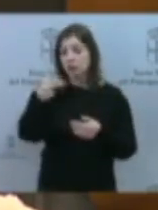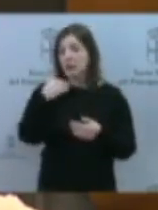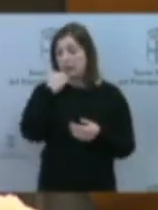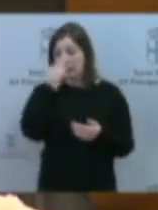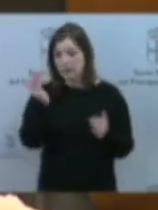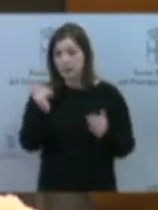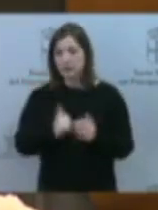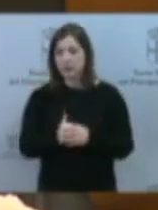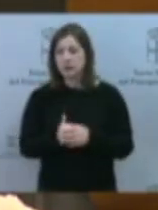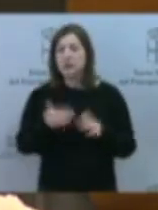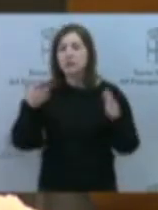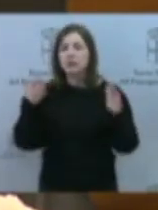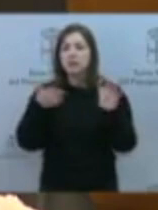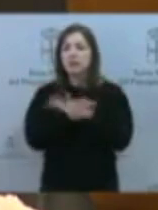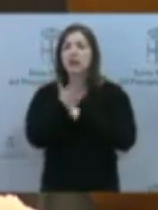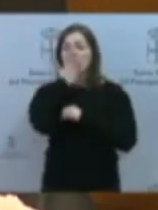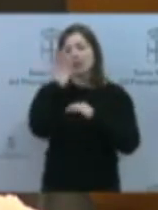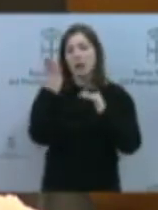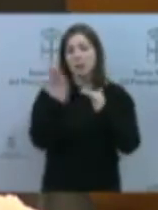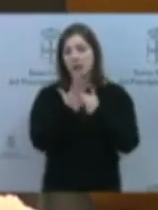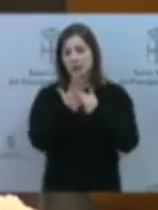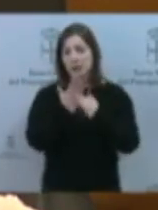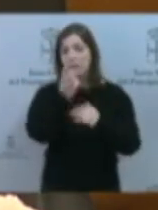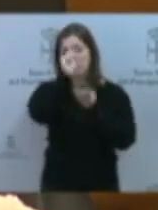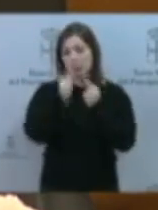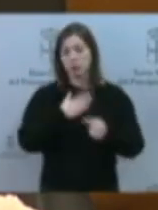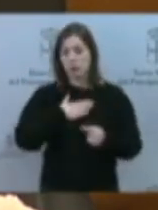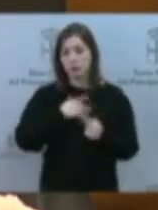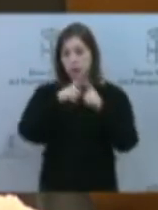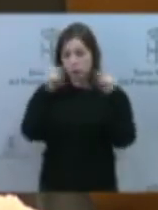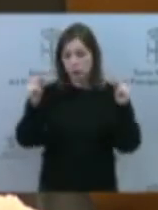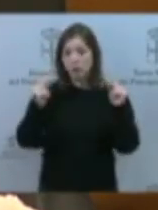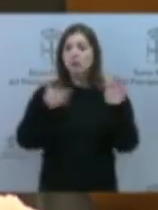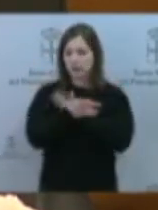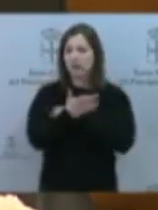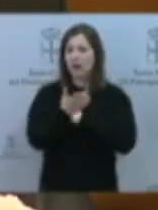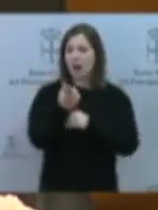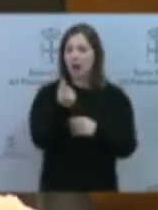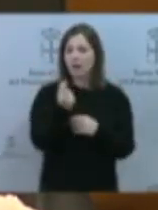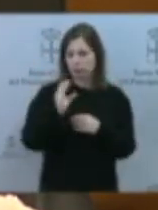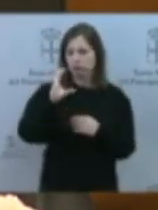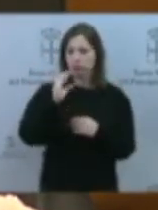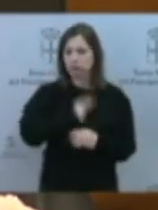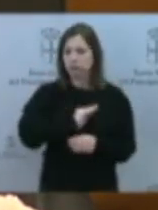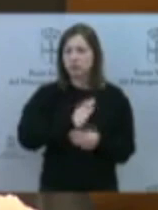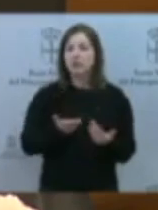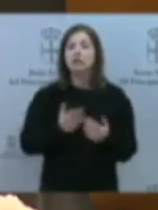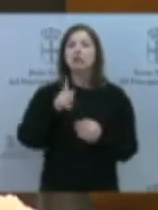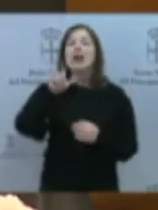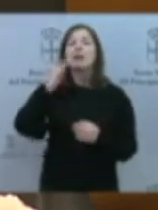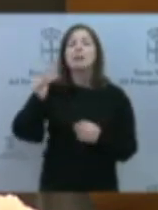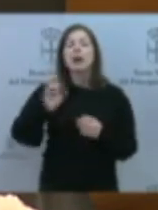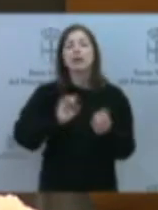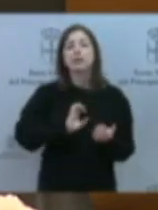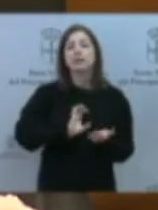¿no? Una cantidad inmensa, con una capacidad de intervención económica muy, muy importante, ¿no? Liberbank se va a Málaga. Los trabajadores de nuestra industria a la calle. La alternativa